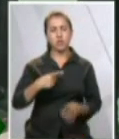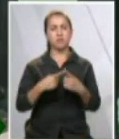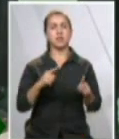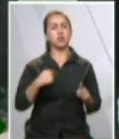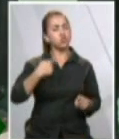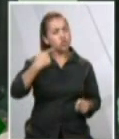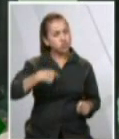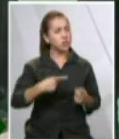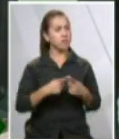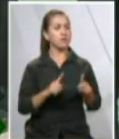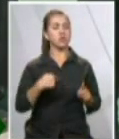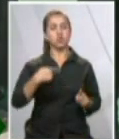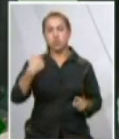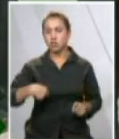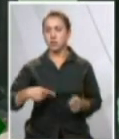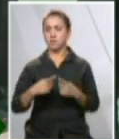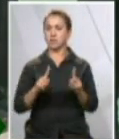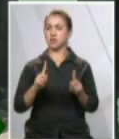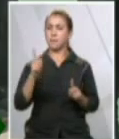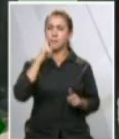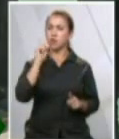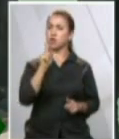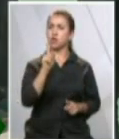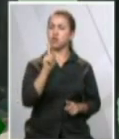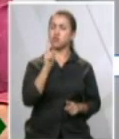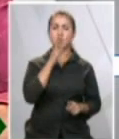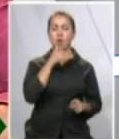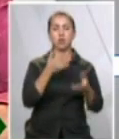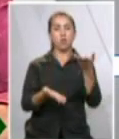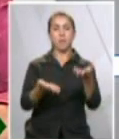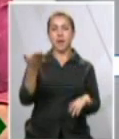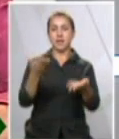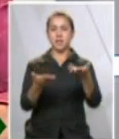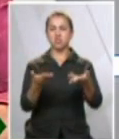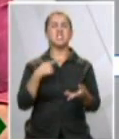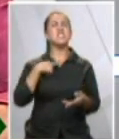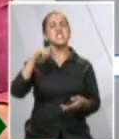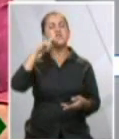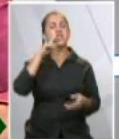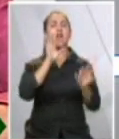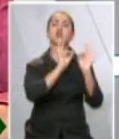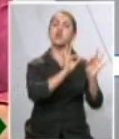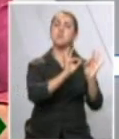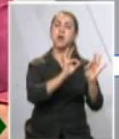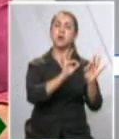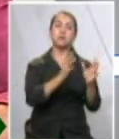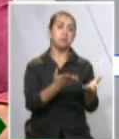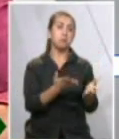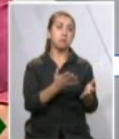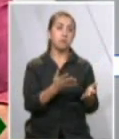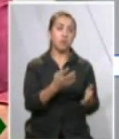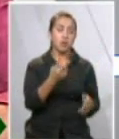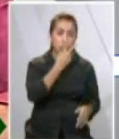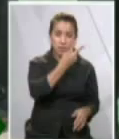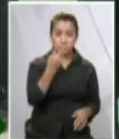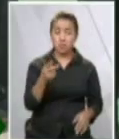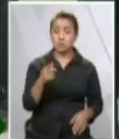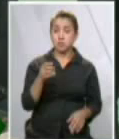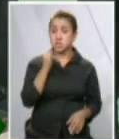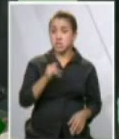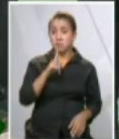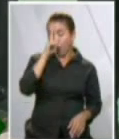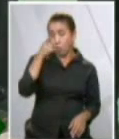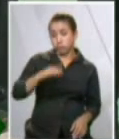tampoco se vive como, tampoco tiene el punto de comparación de lo que es la normalidad más que lo que se ve. Entonces, porque para ti siempre ha sido